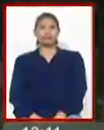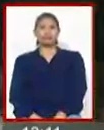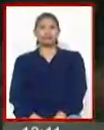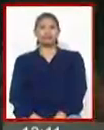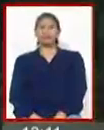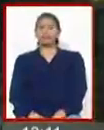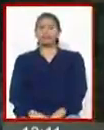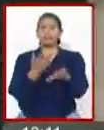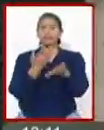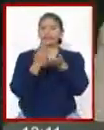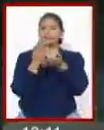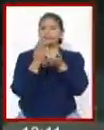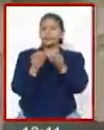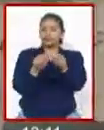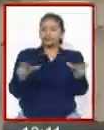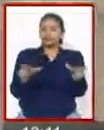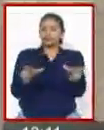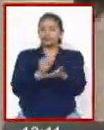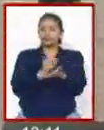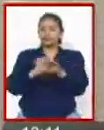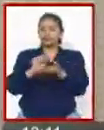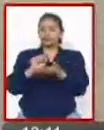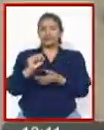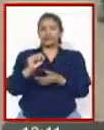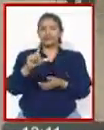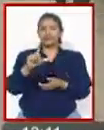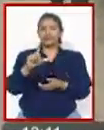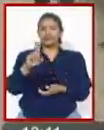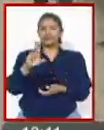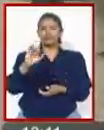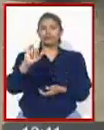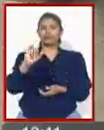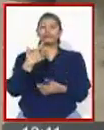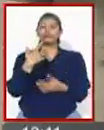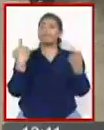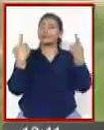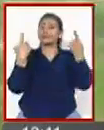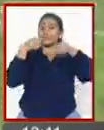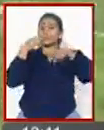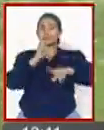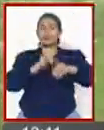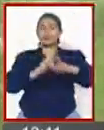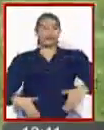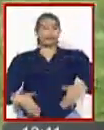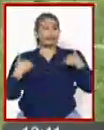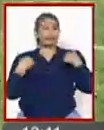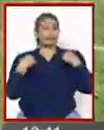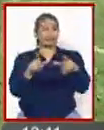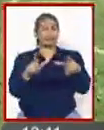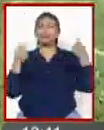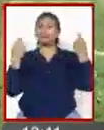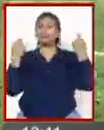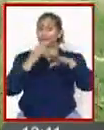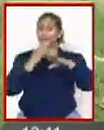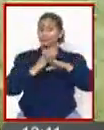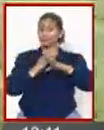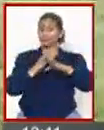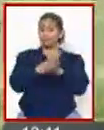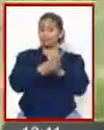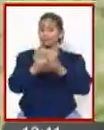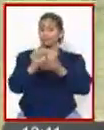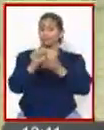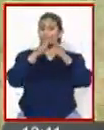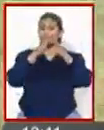El desalojo de unos terrenos en el barrio Santa Lucía derivó en enfrentamientos. Las personas que viven en el lugar intentan evitar la destrucción